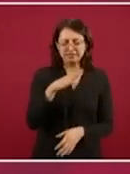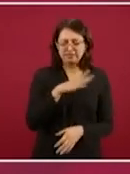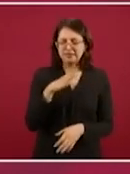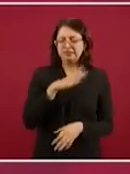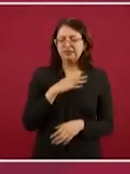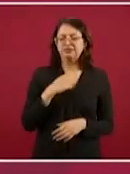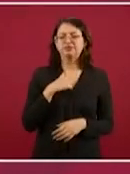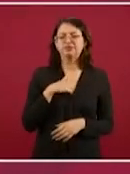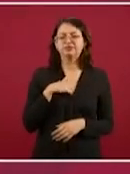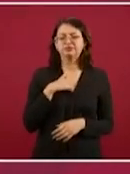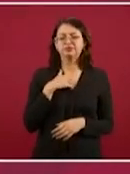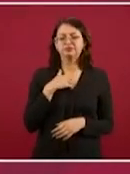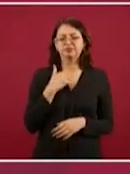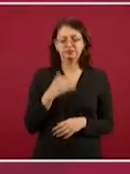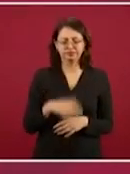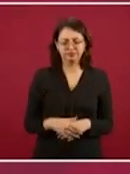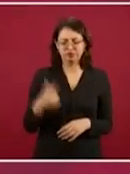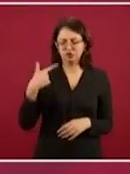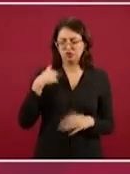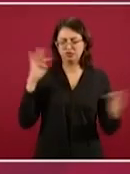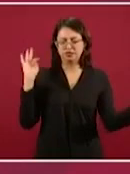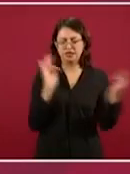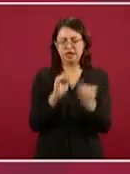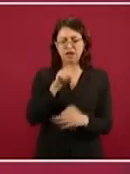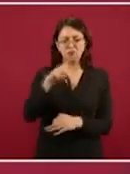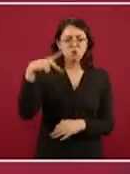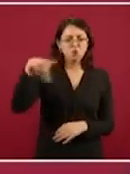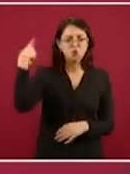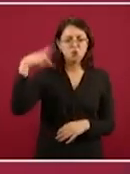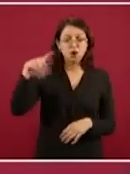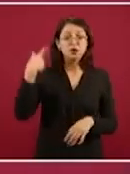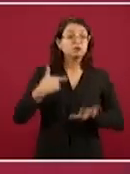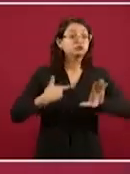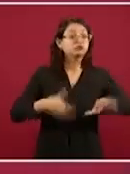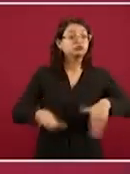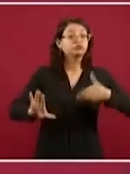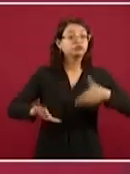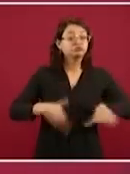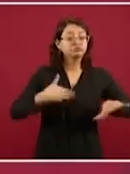Era yo veníamos por Puebla, caminando.